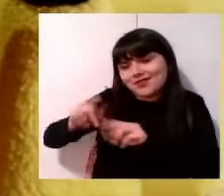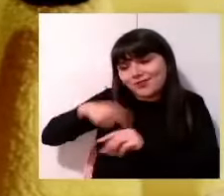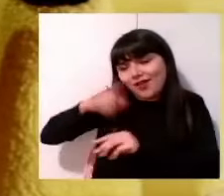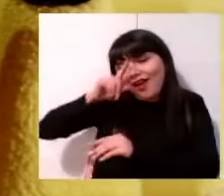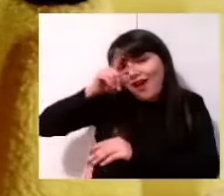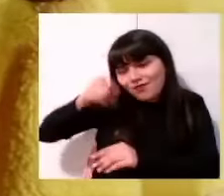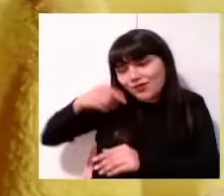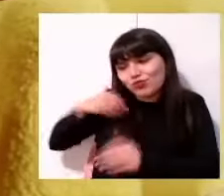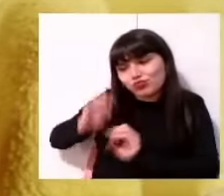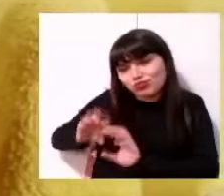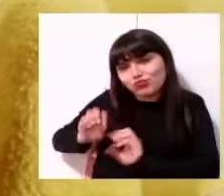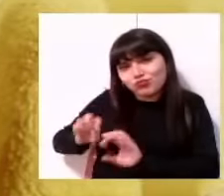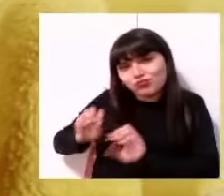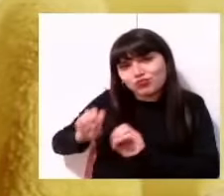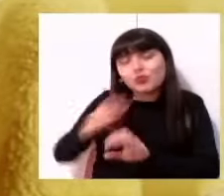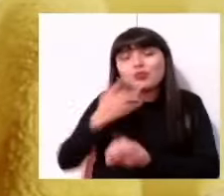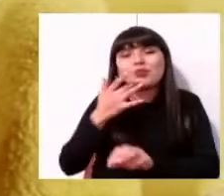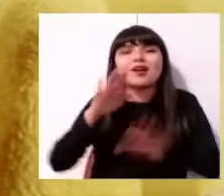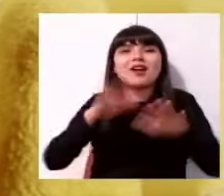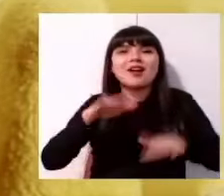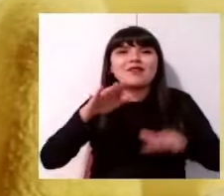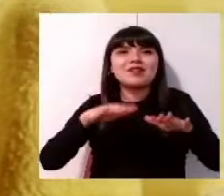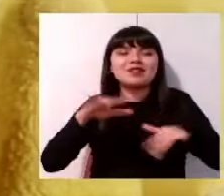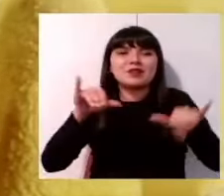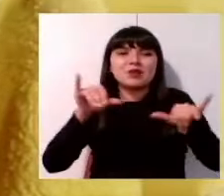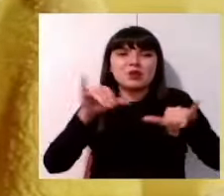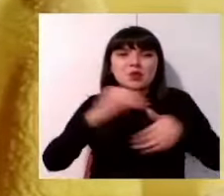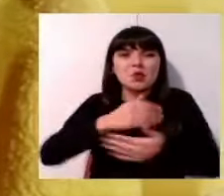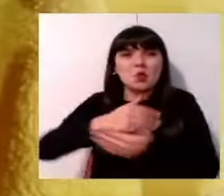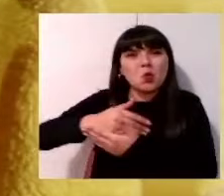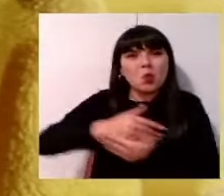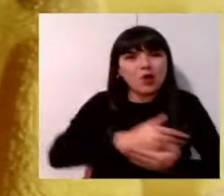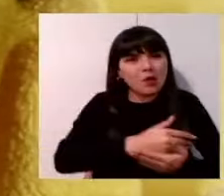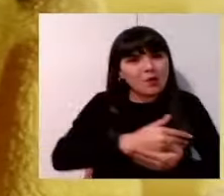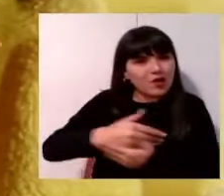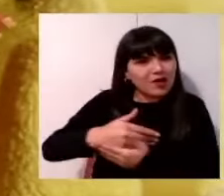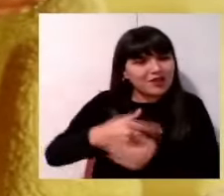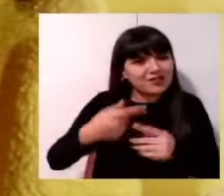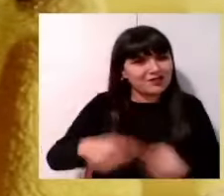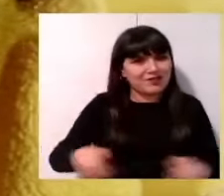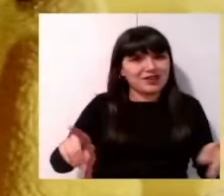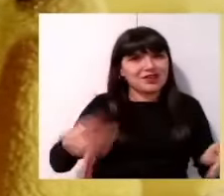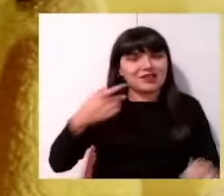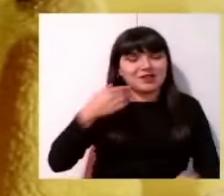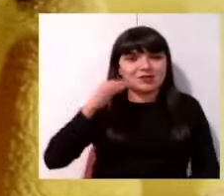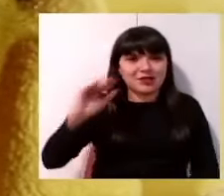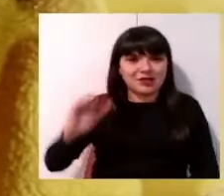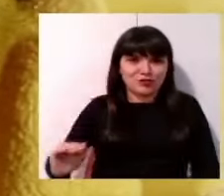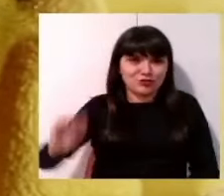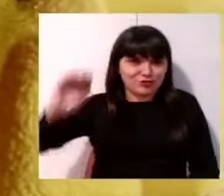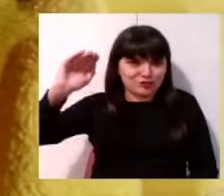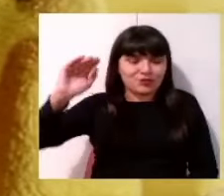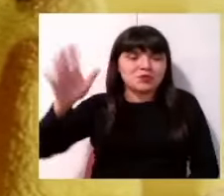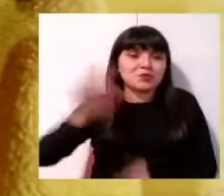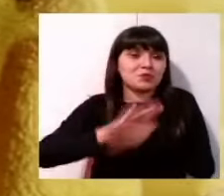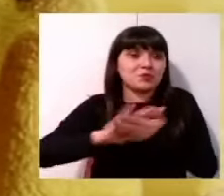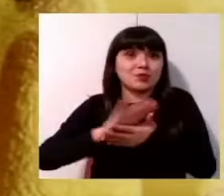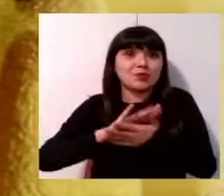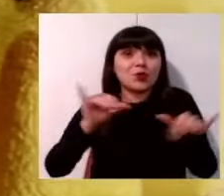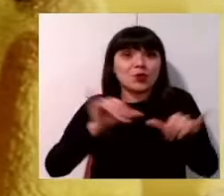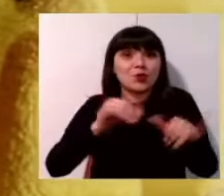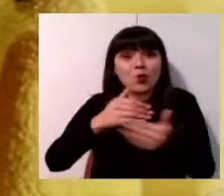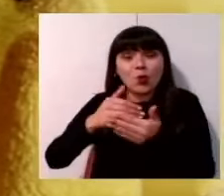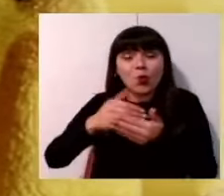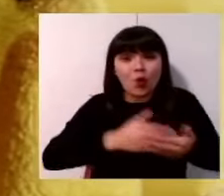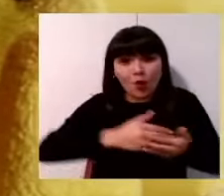tiene como otra manera de hacerlo que con los hijos cuando van creciendo. Por ejemplo, como que las guaguas tienen distintos horarios,